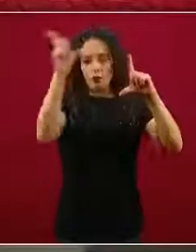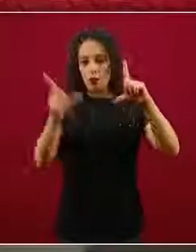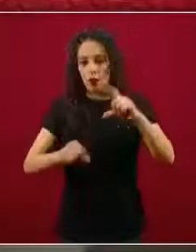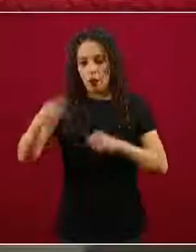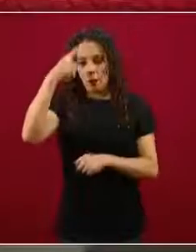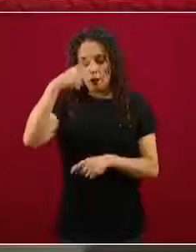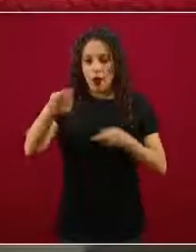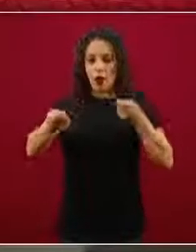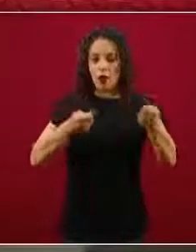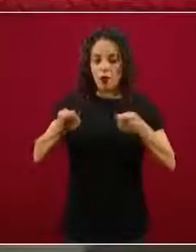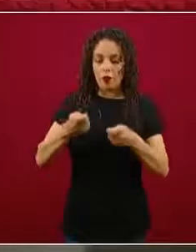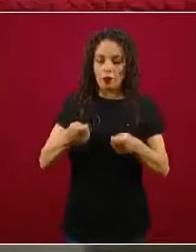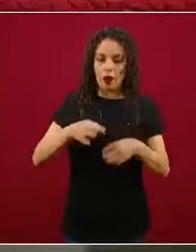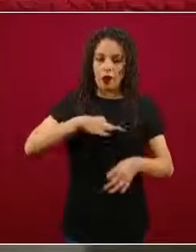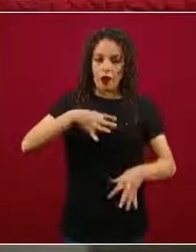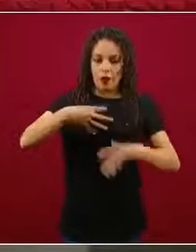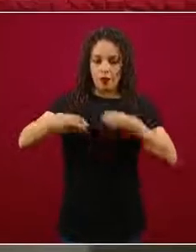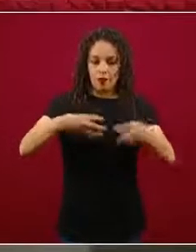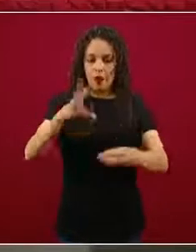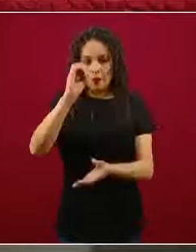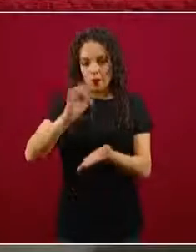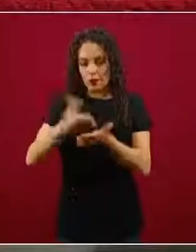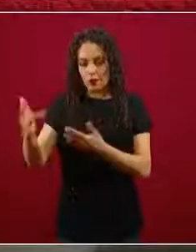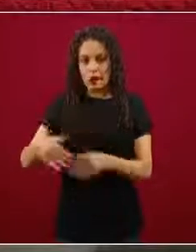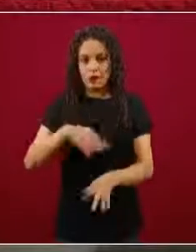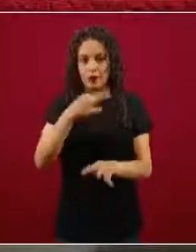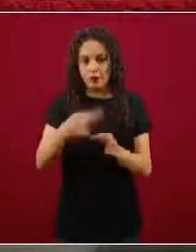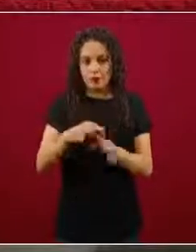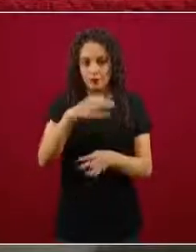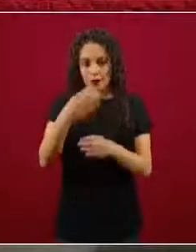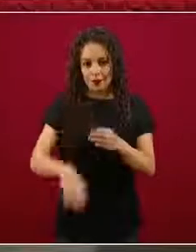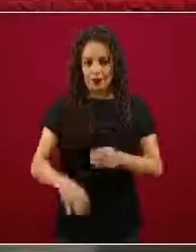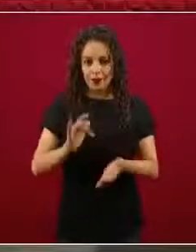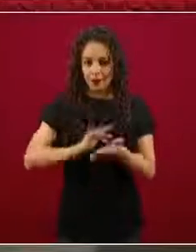epidemia. Muchas gracias. Aquí terminamos. Gracias.